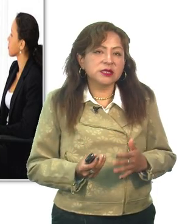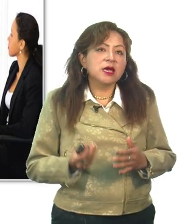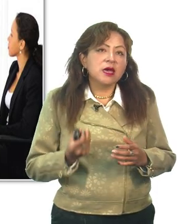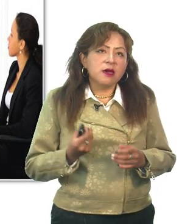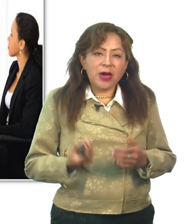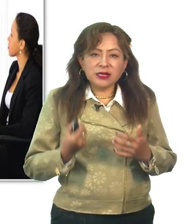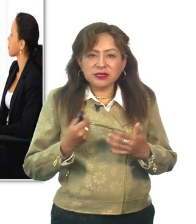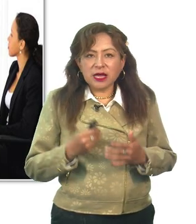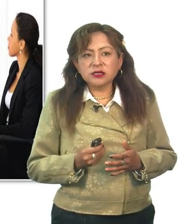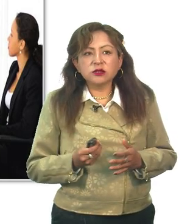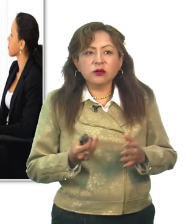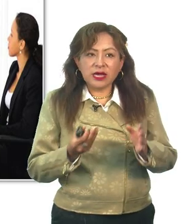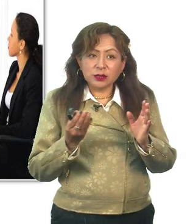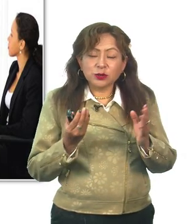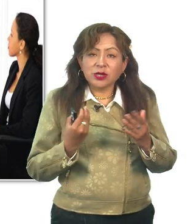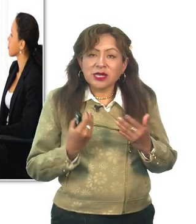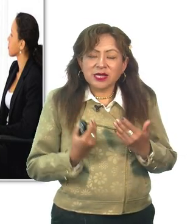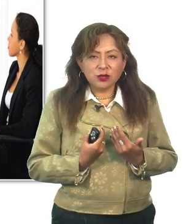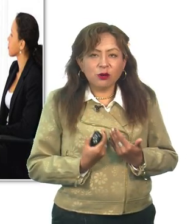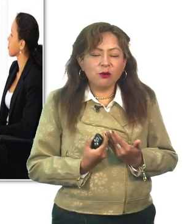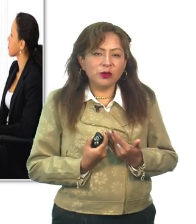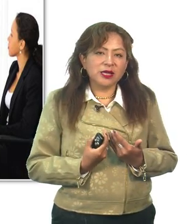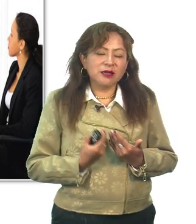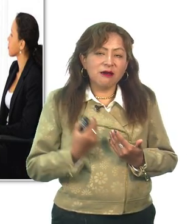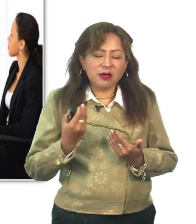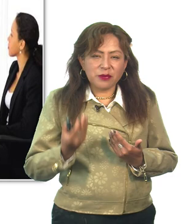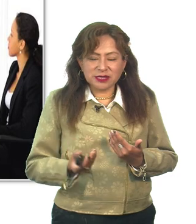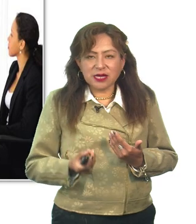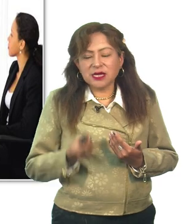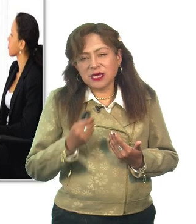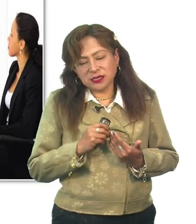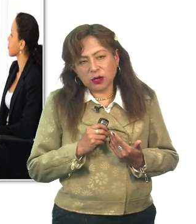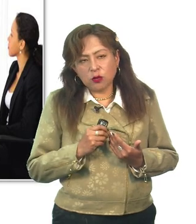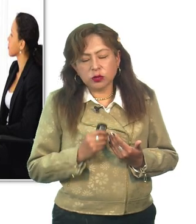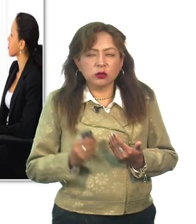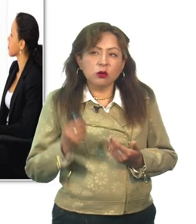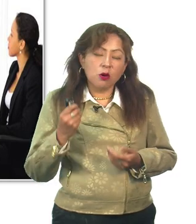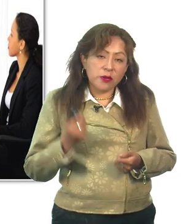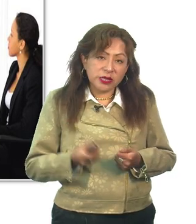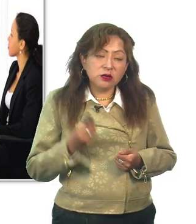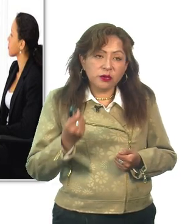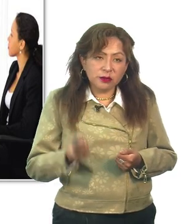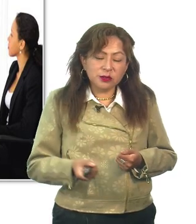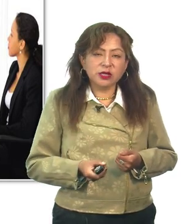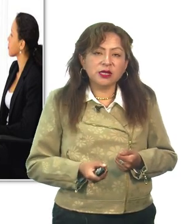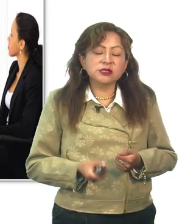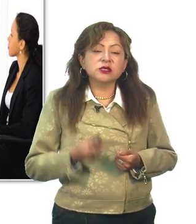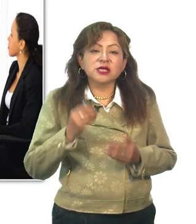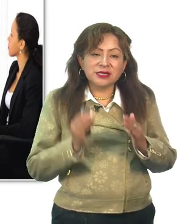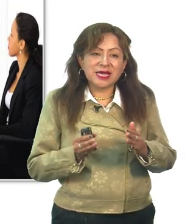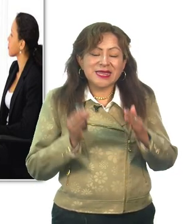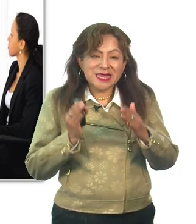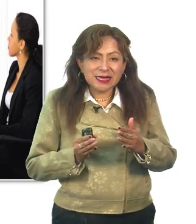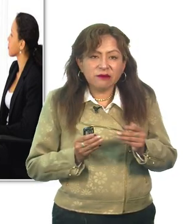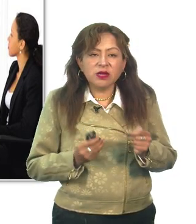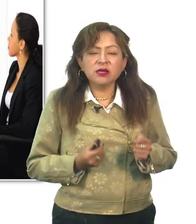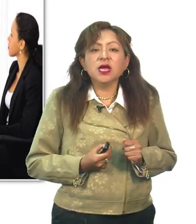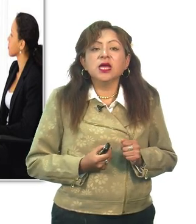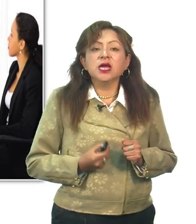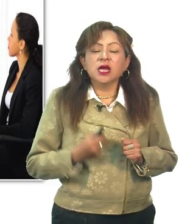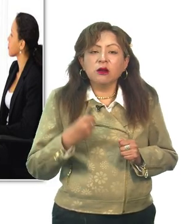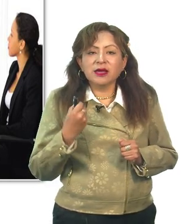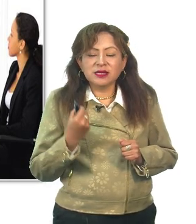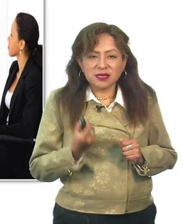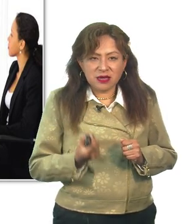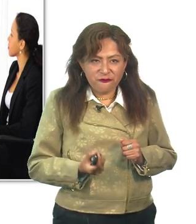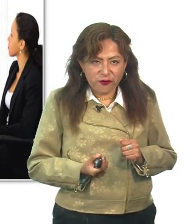informas. Basta eso, eso es una intención comunicativa que persigue este curso, ¿no? Comprensión y producción de textos se basa netamente